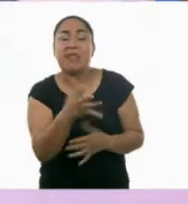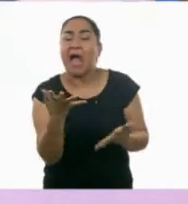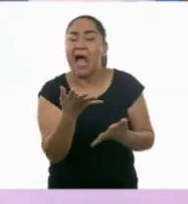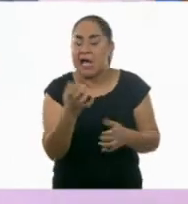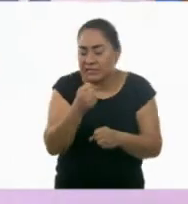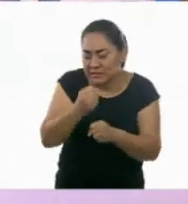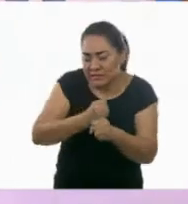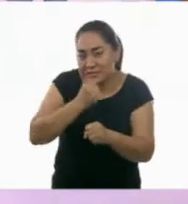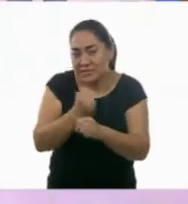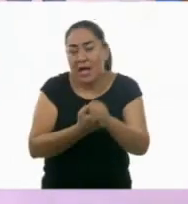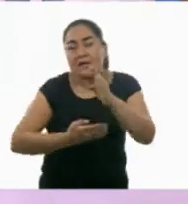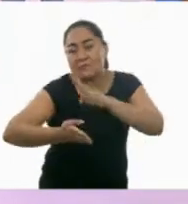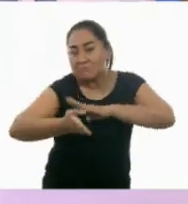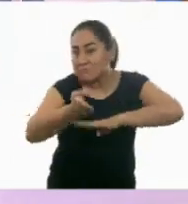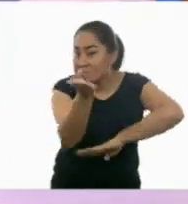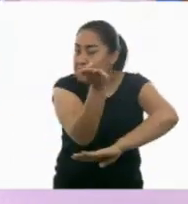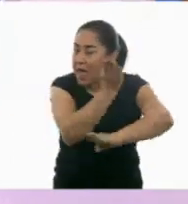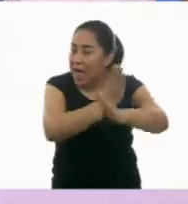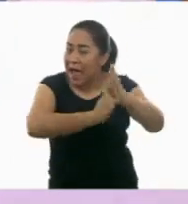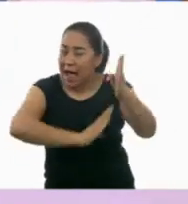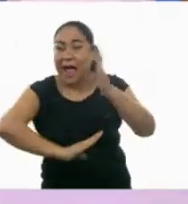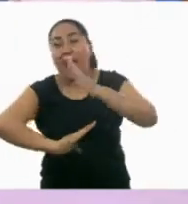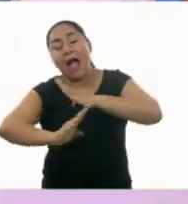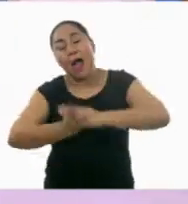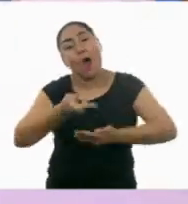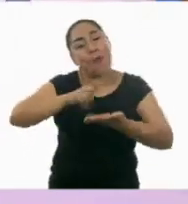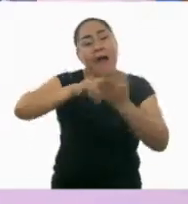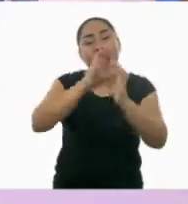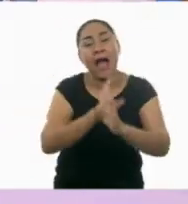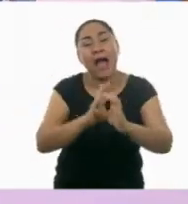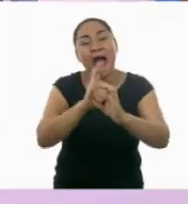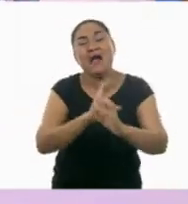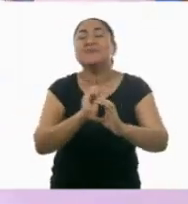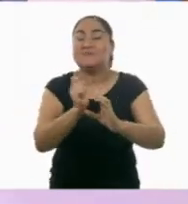practicando kung fu y cantando con un